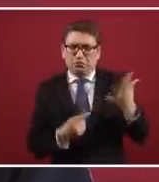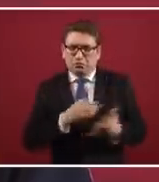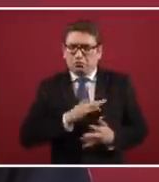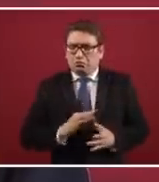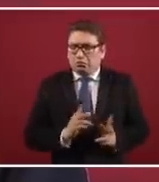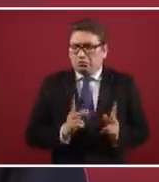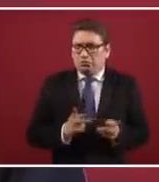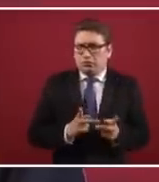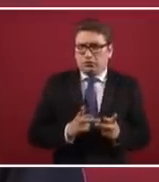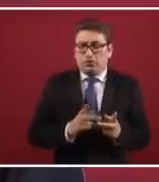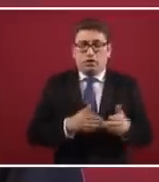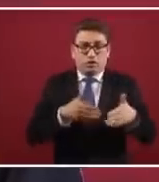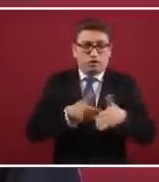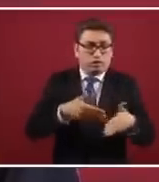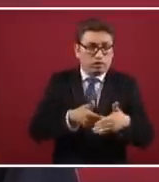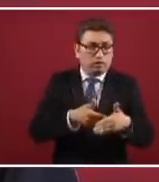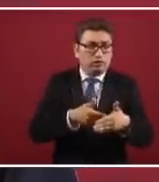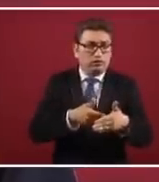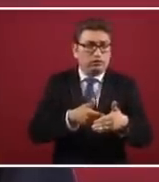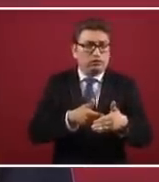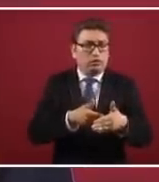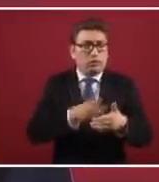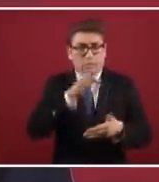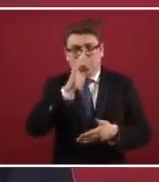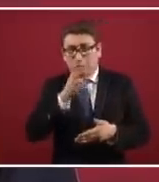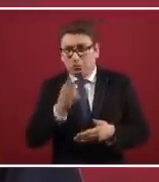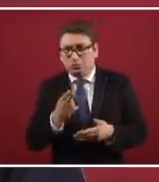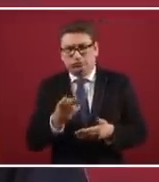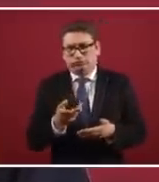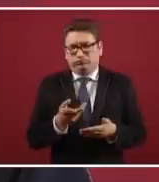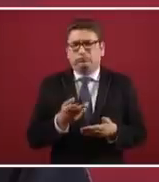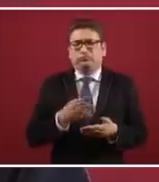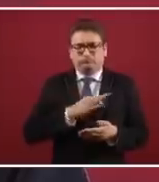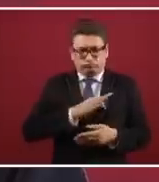¿Por qué limitar este debate?